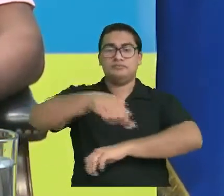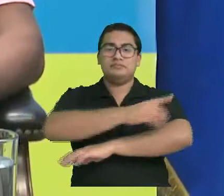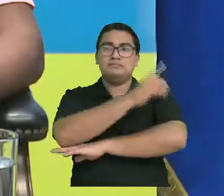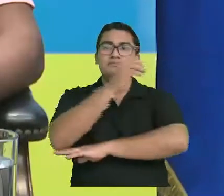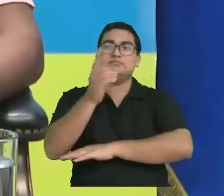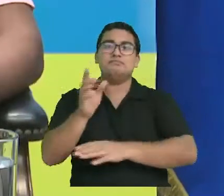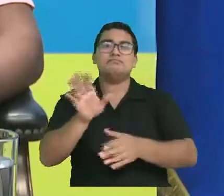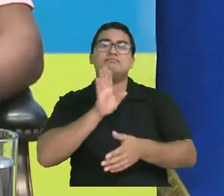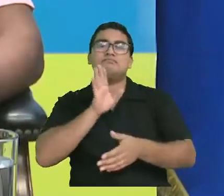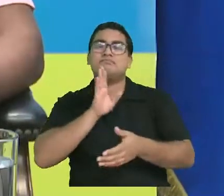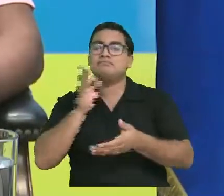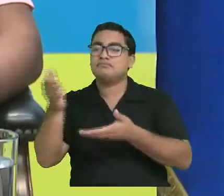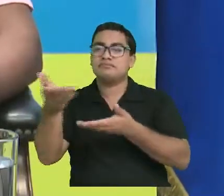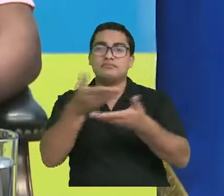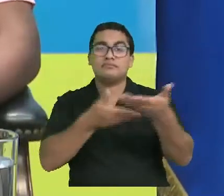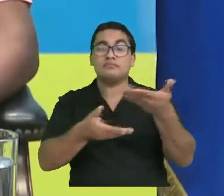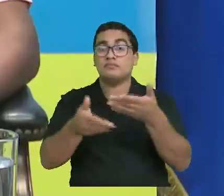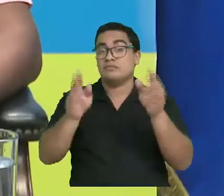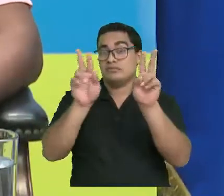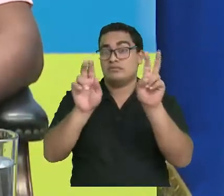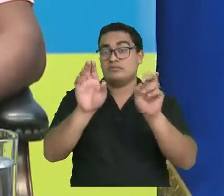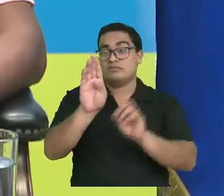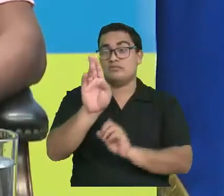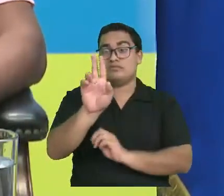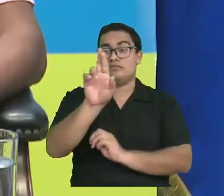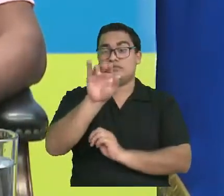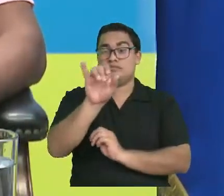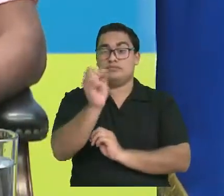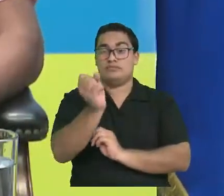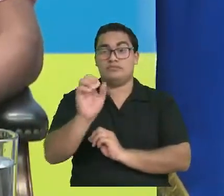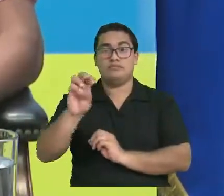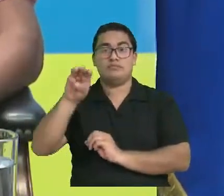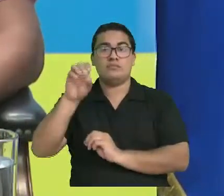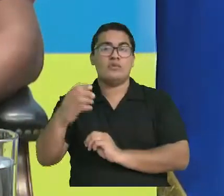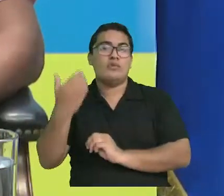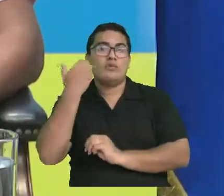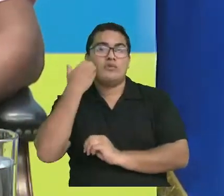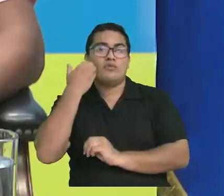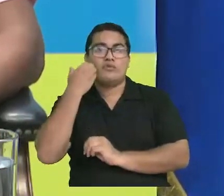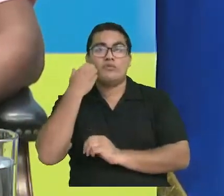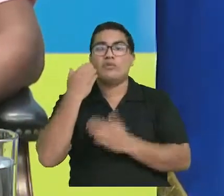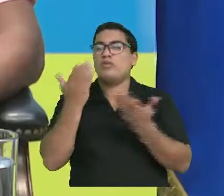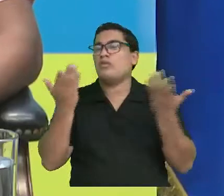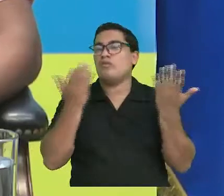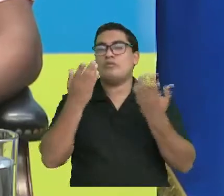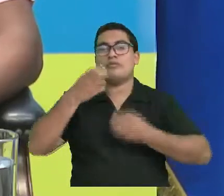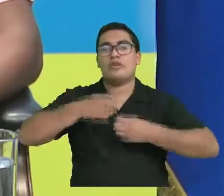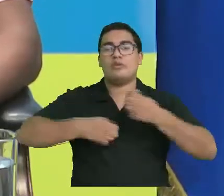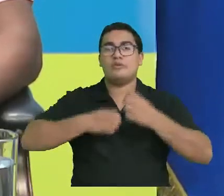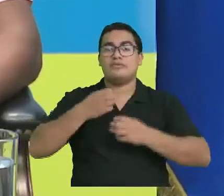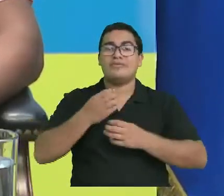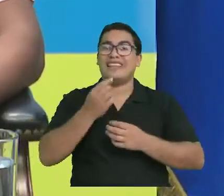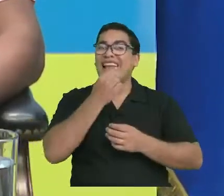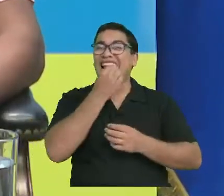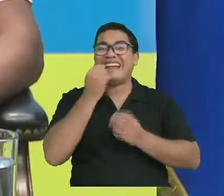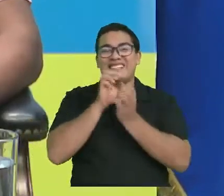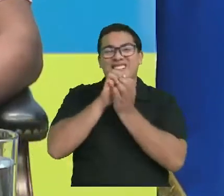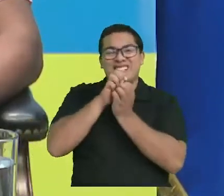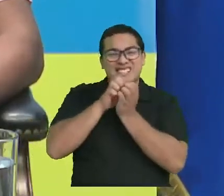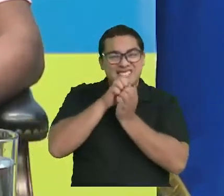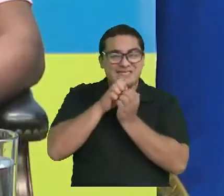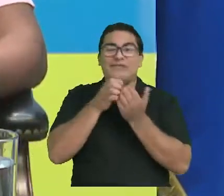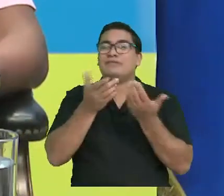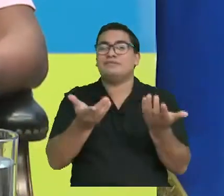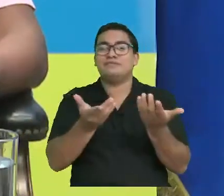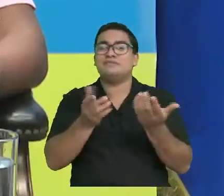estar conversando sobre el bruxismo o enfermedad silenciosa. ¿Cómo se manifiesta? ¿Cómo se trata? Para